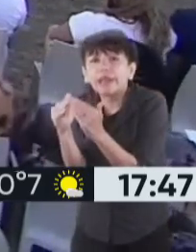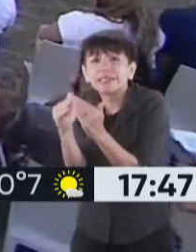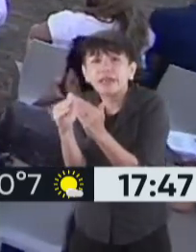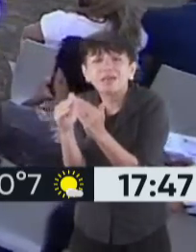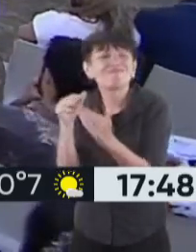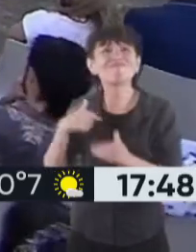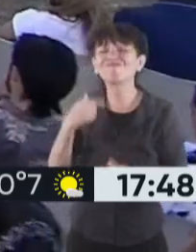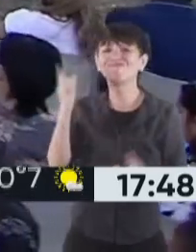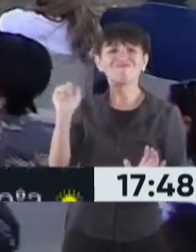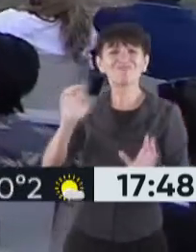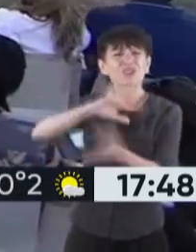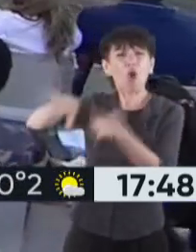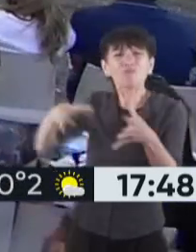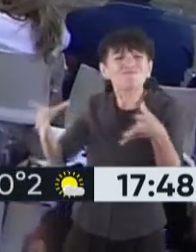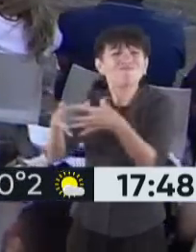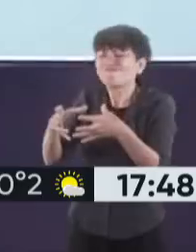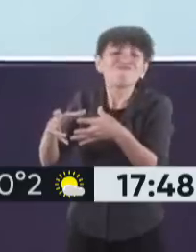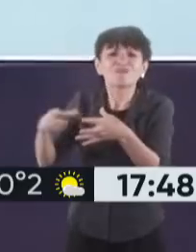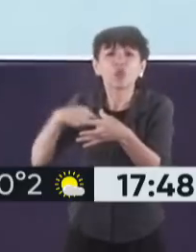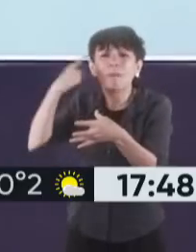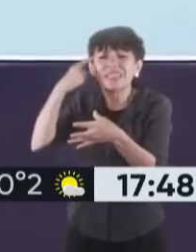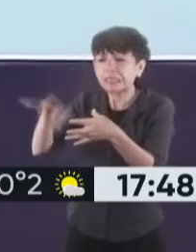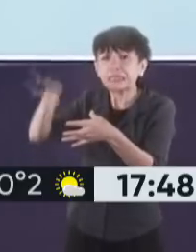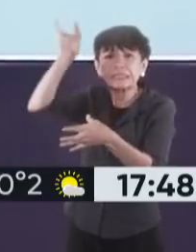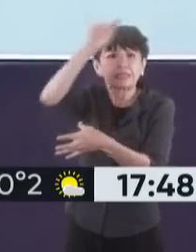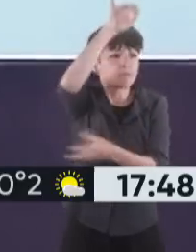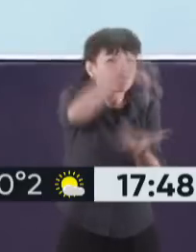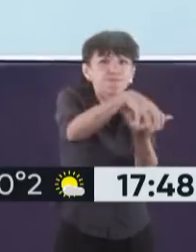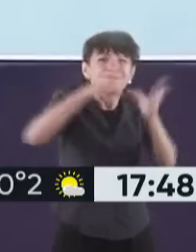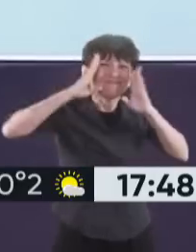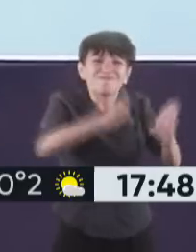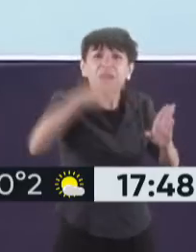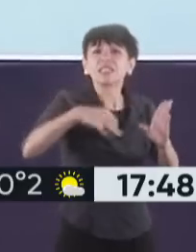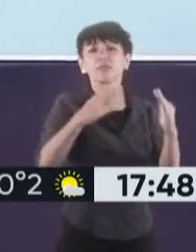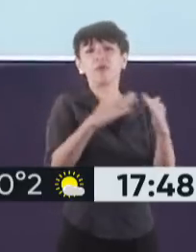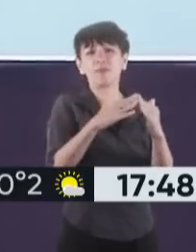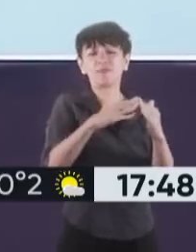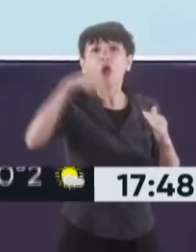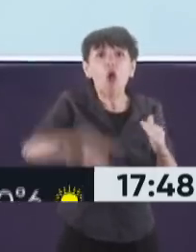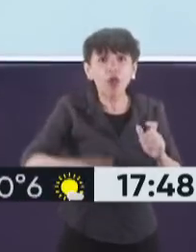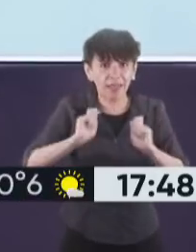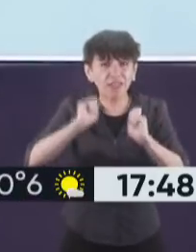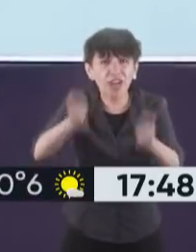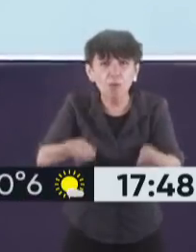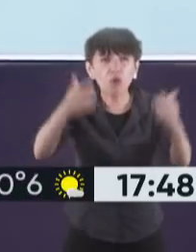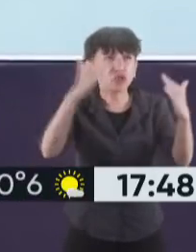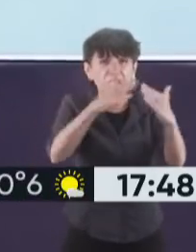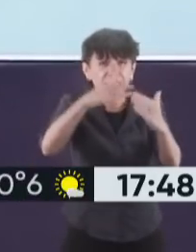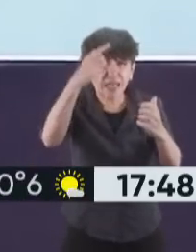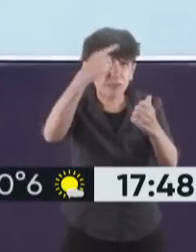pensara en las viviendas. Y miren, hoy acá estamos entregando la casa